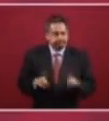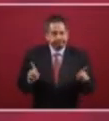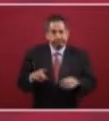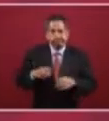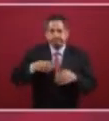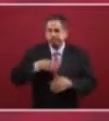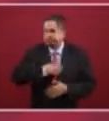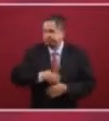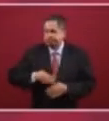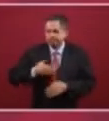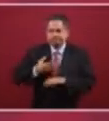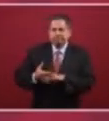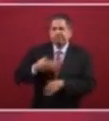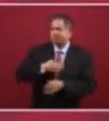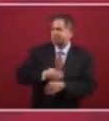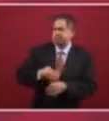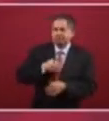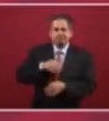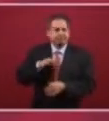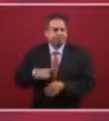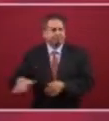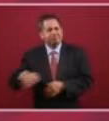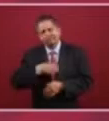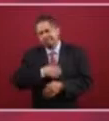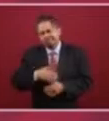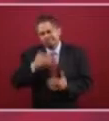La gente está muy contenta.